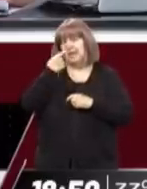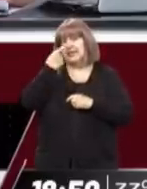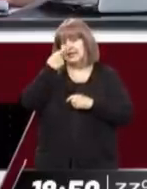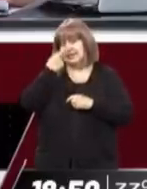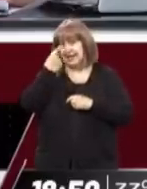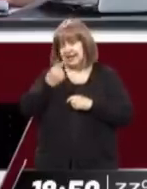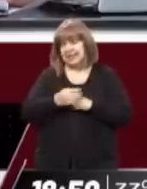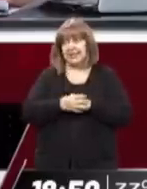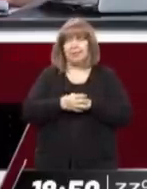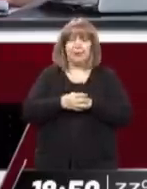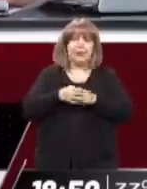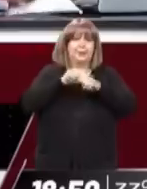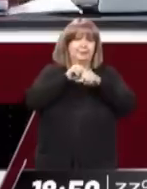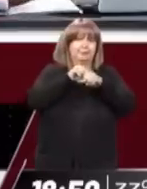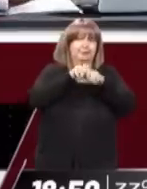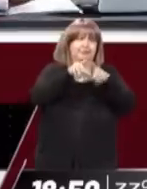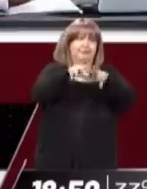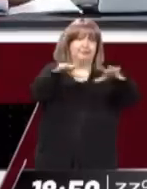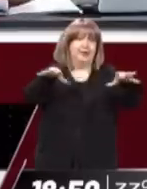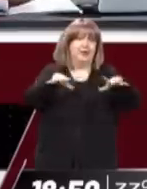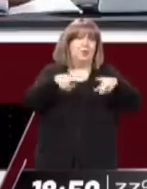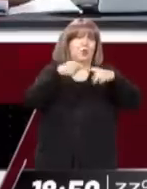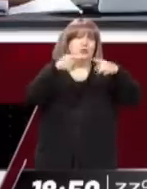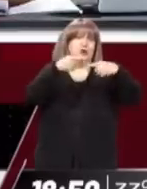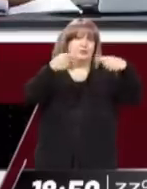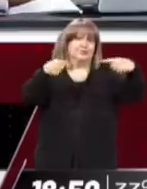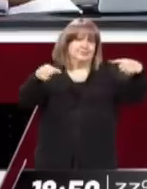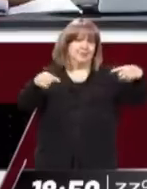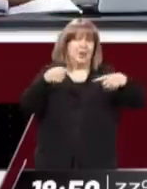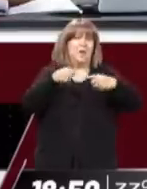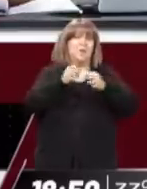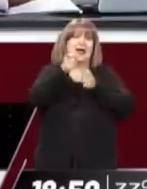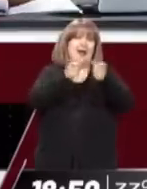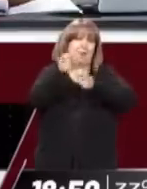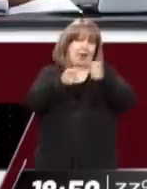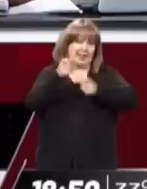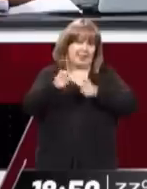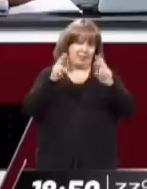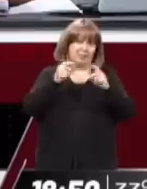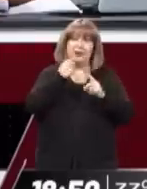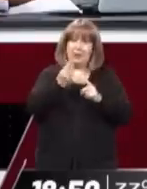tiene multiplicidad de aristas. Vamos a tratar de reducirla para ser muy concreta con el tiempo.